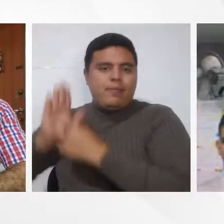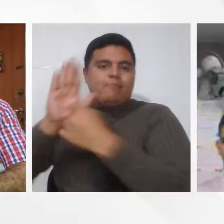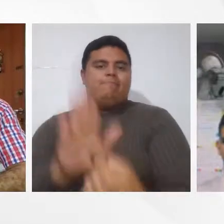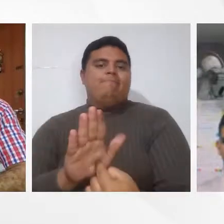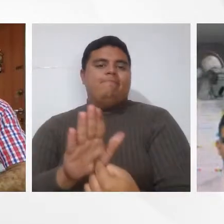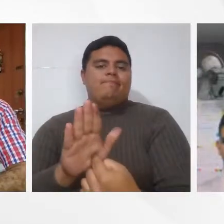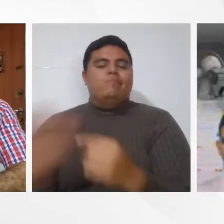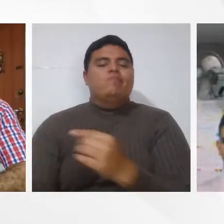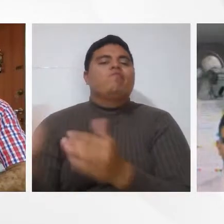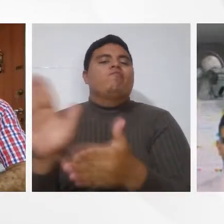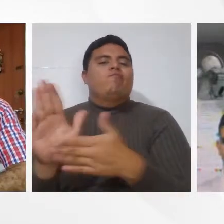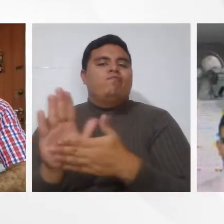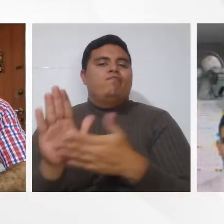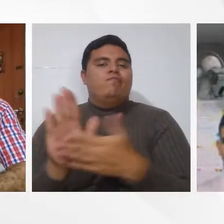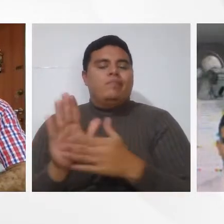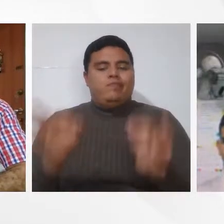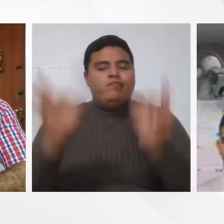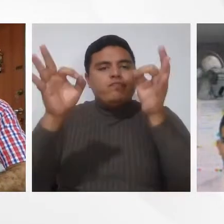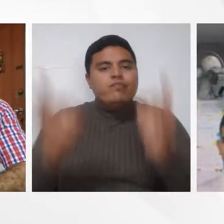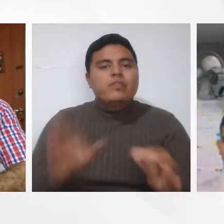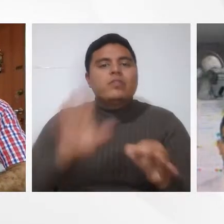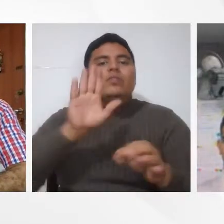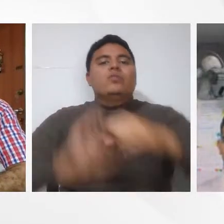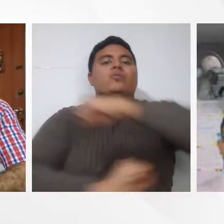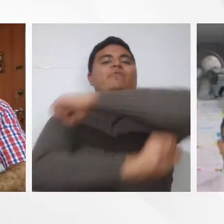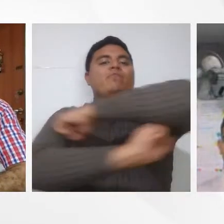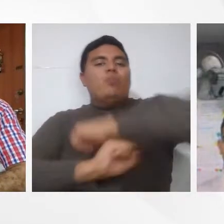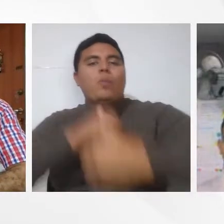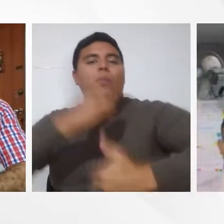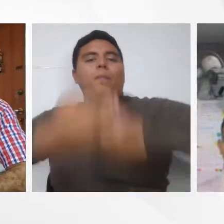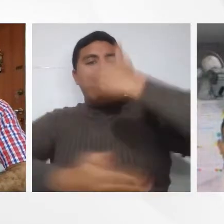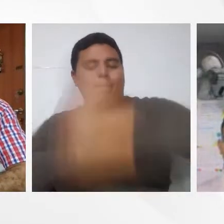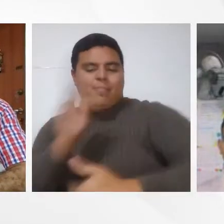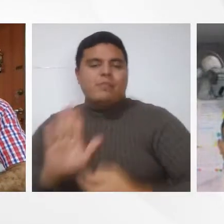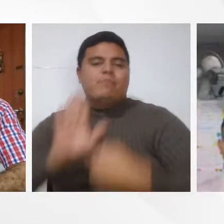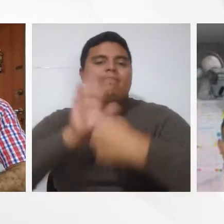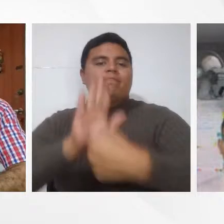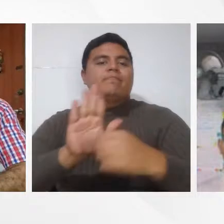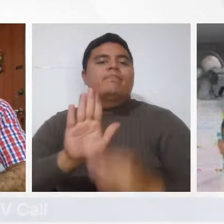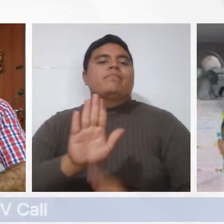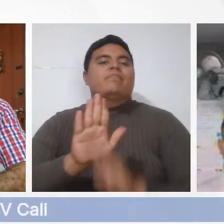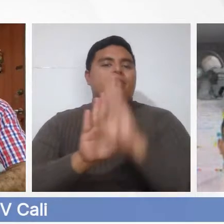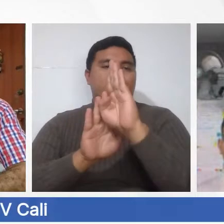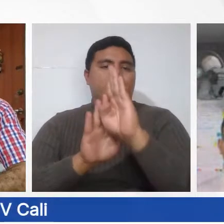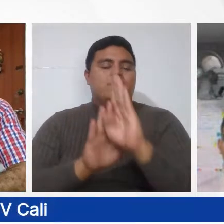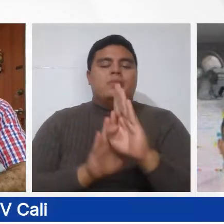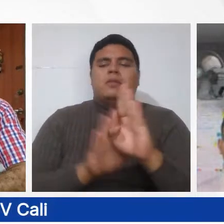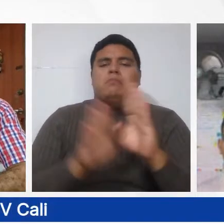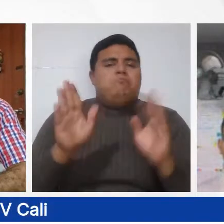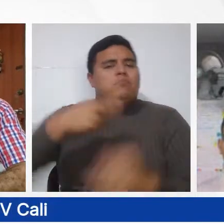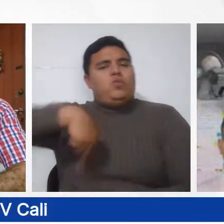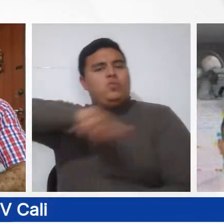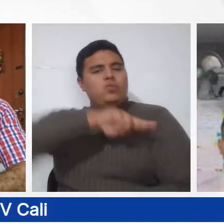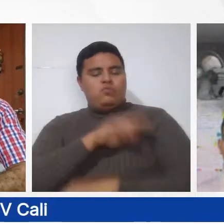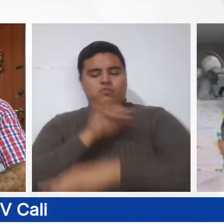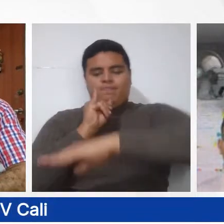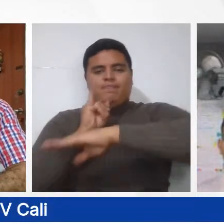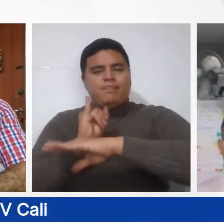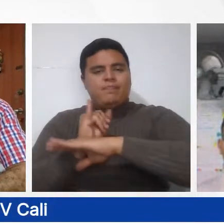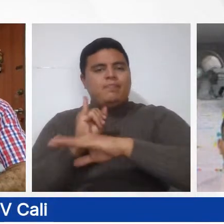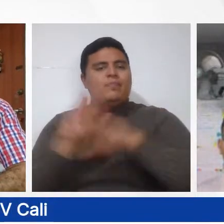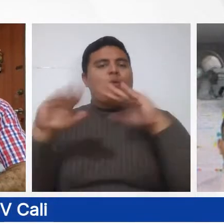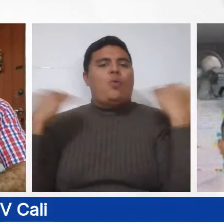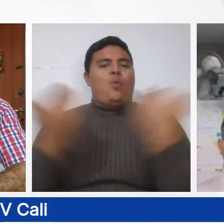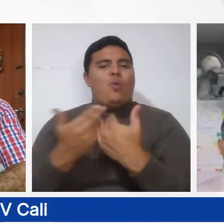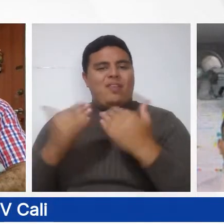evidentes, resultados efectivos en la estructuración de este proceso. La Escuela Normal tiene las puertas abiertas porque es pionera en